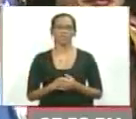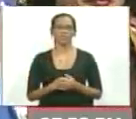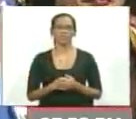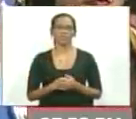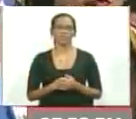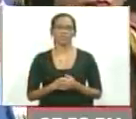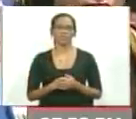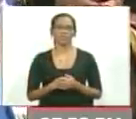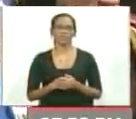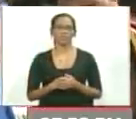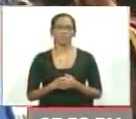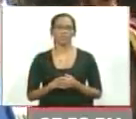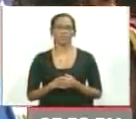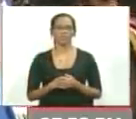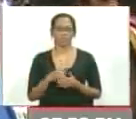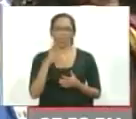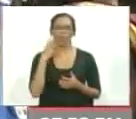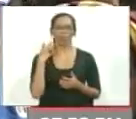digan eso.